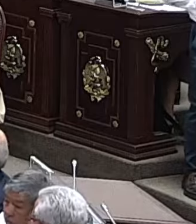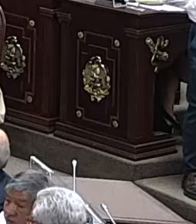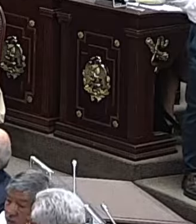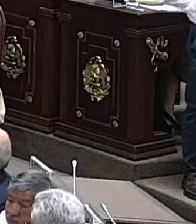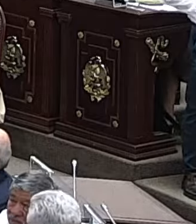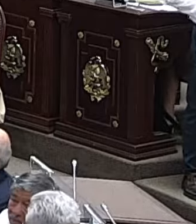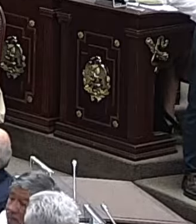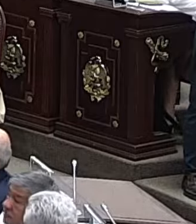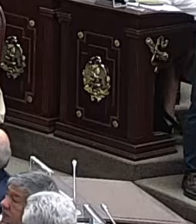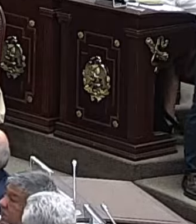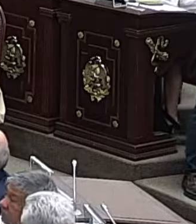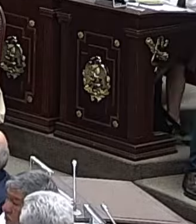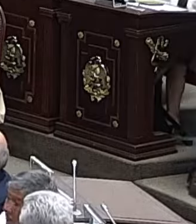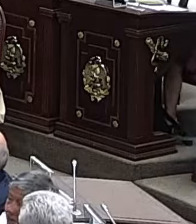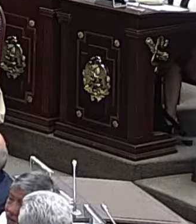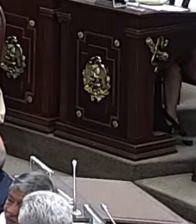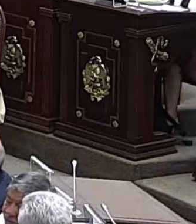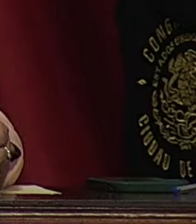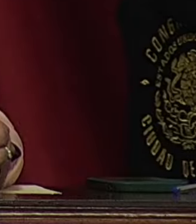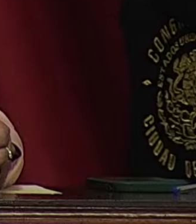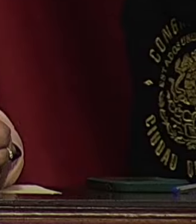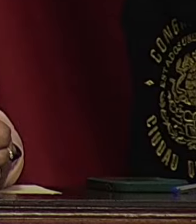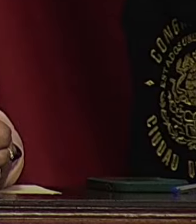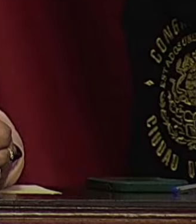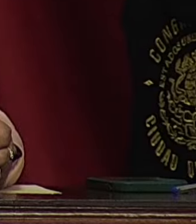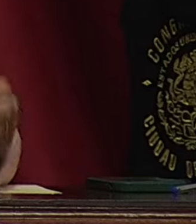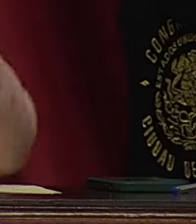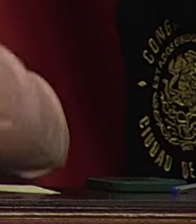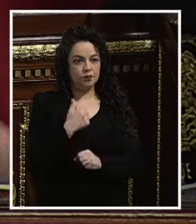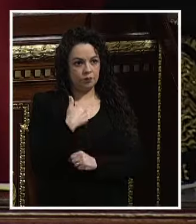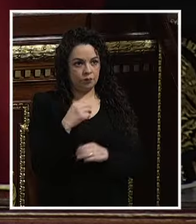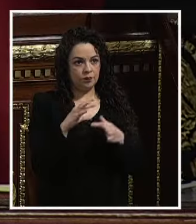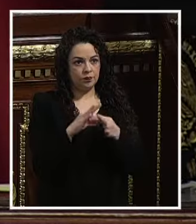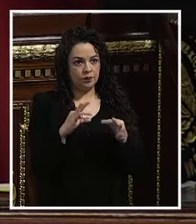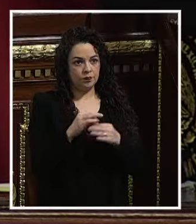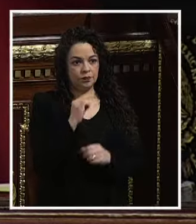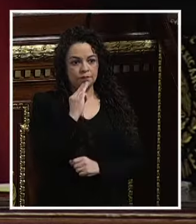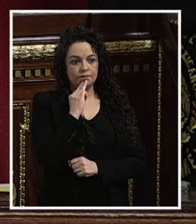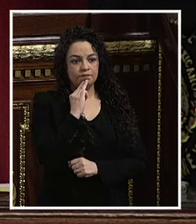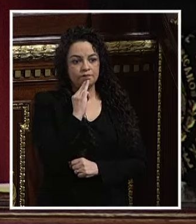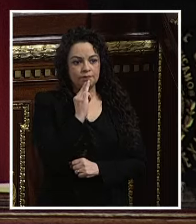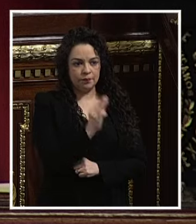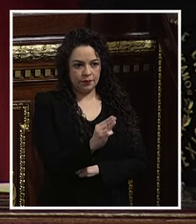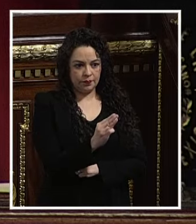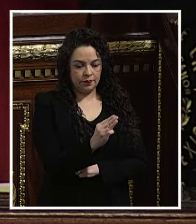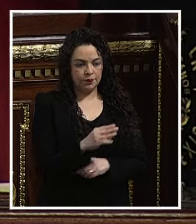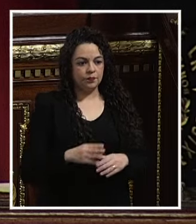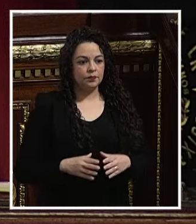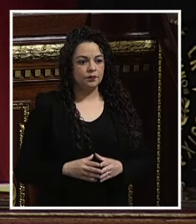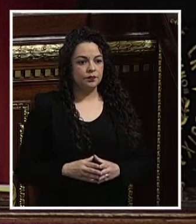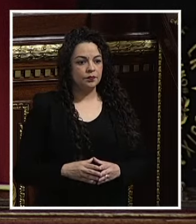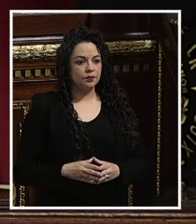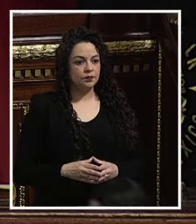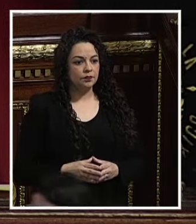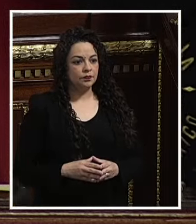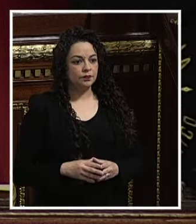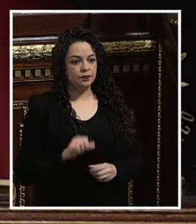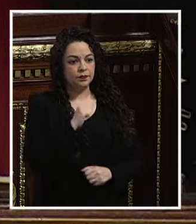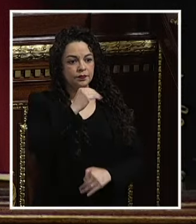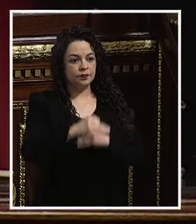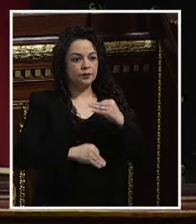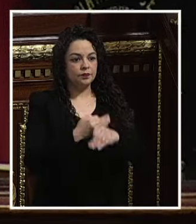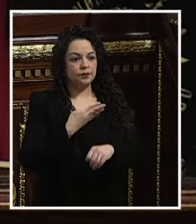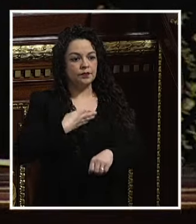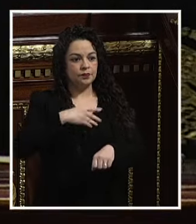Esta mesa directiva dará un mensaje. Buenos días a todas y a todos.